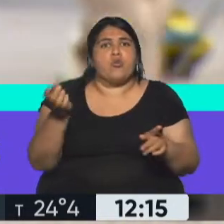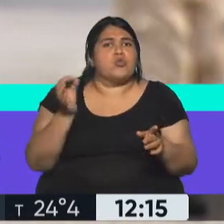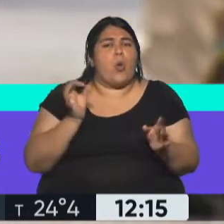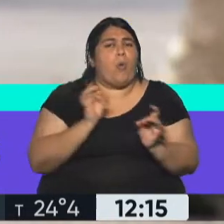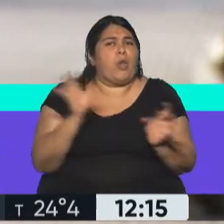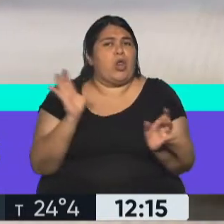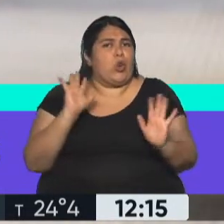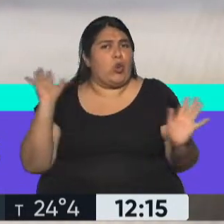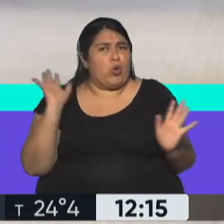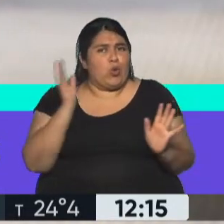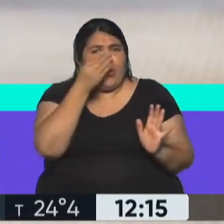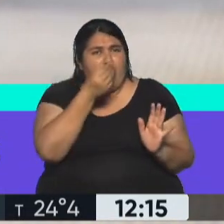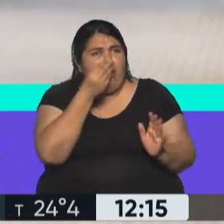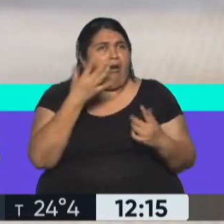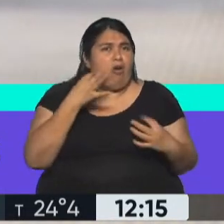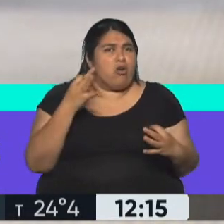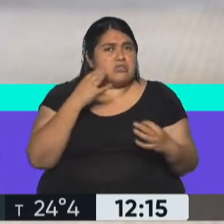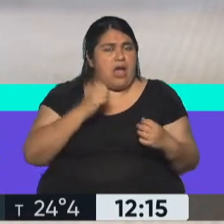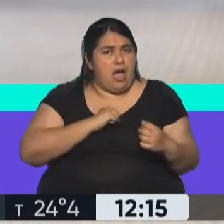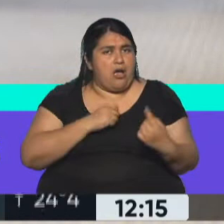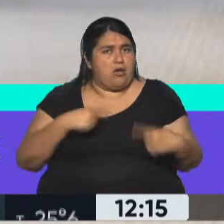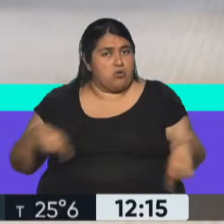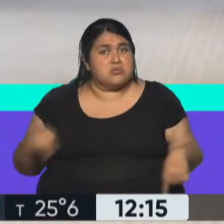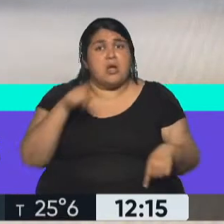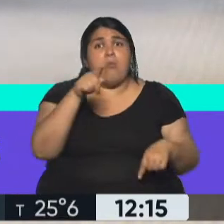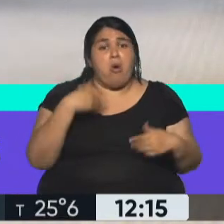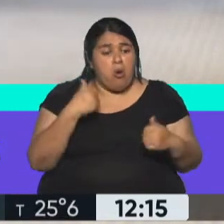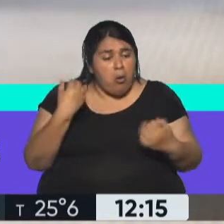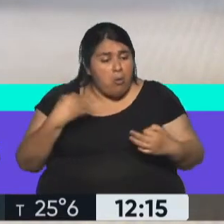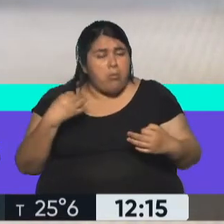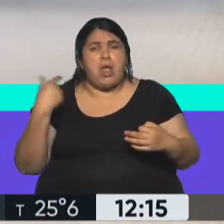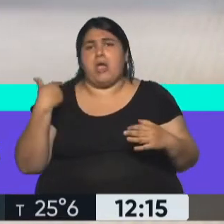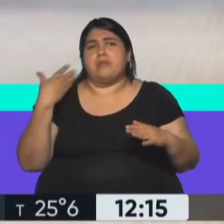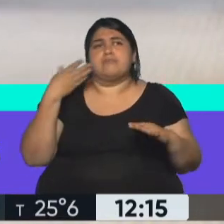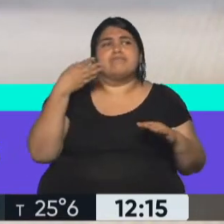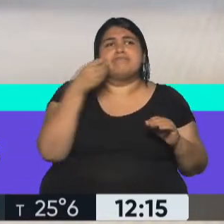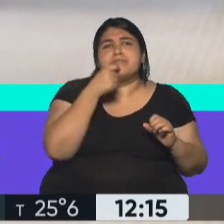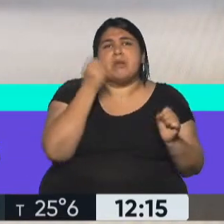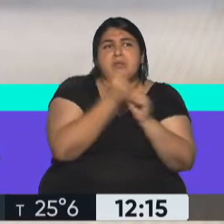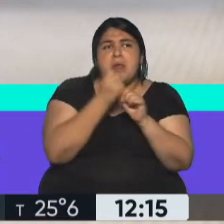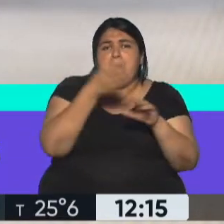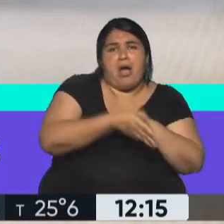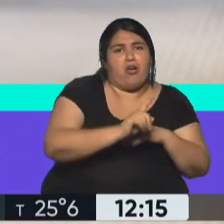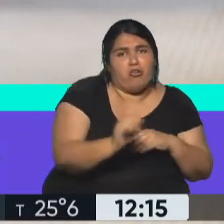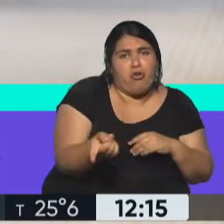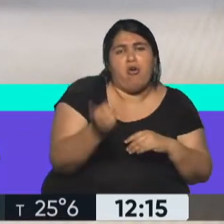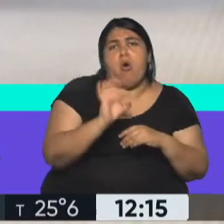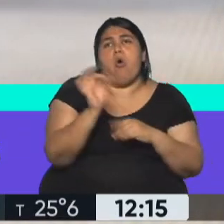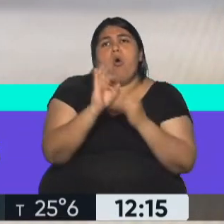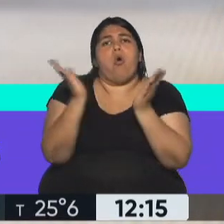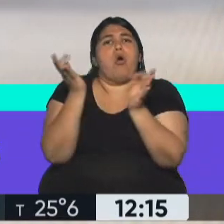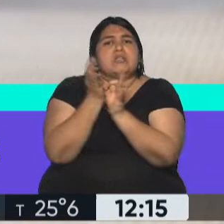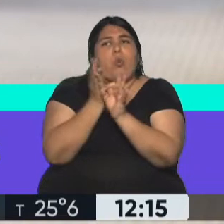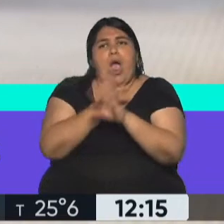Si uno tiene síntomas, abstenerse de ir a la actividad que tenga que hacer, o actividad laboral o la actividad estudiantil, porque esa